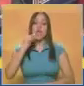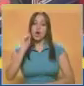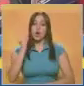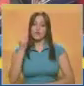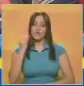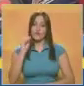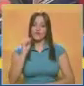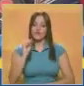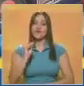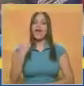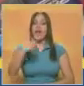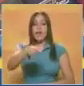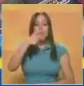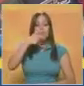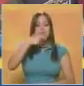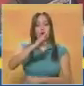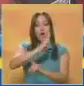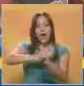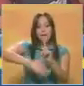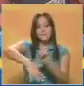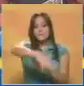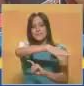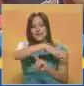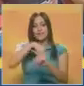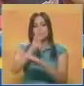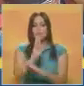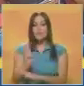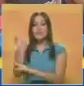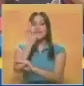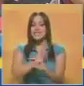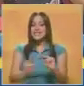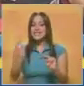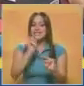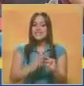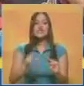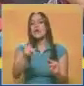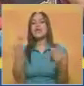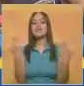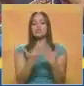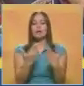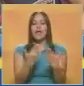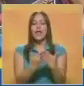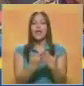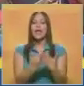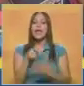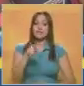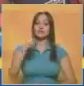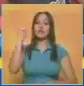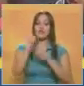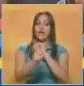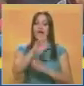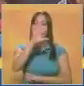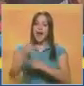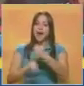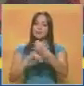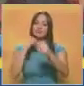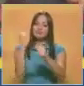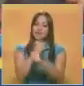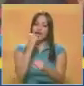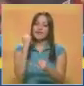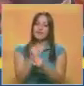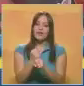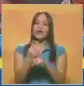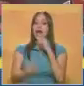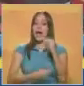de guardianes ambientales. En este sentido, bueno, son niños en edad escolar que vienen a apoyar el trabajo que